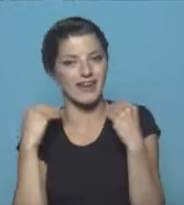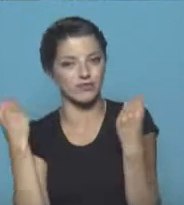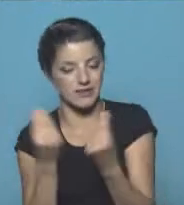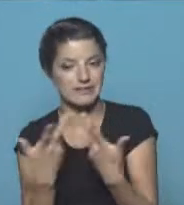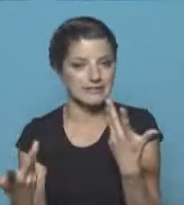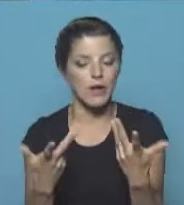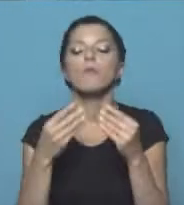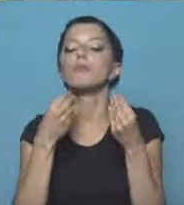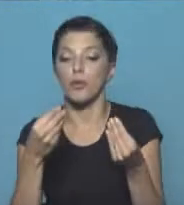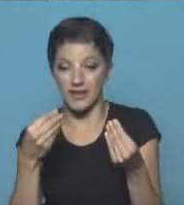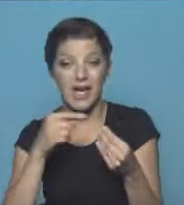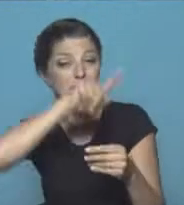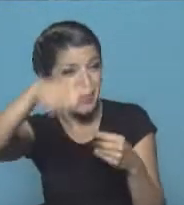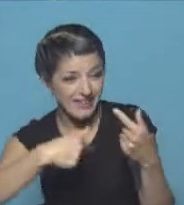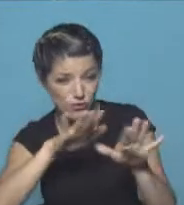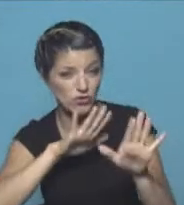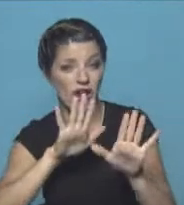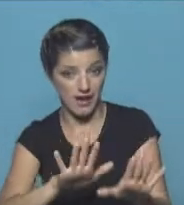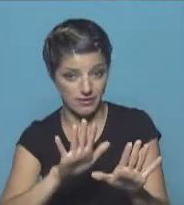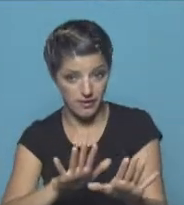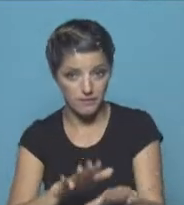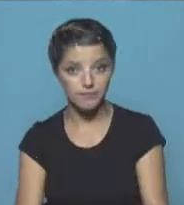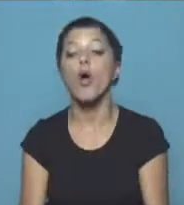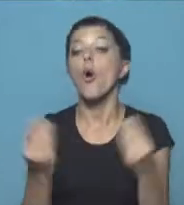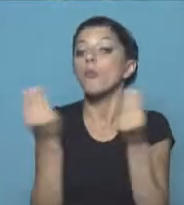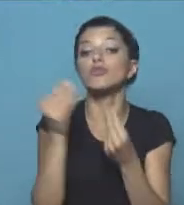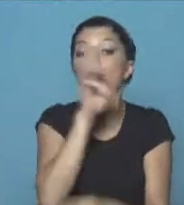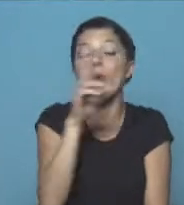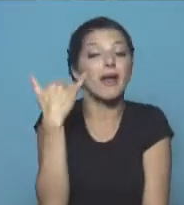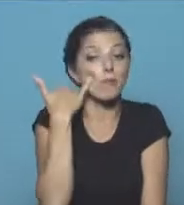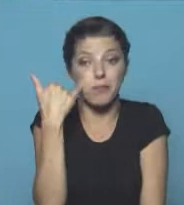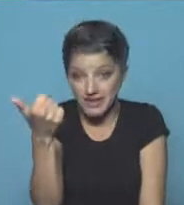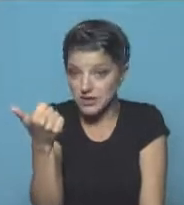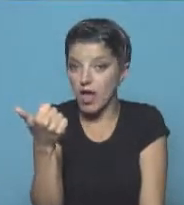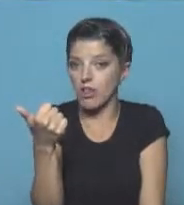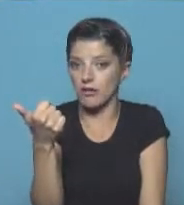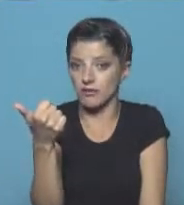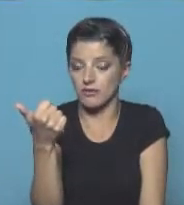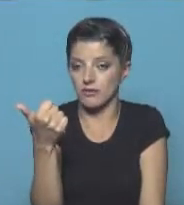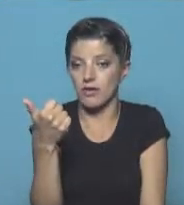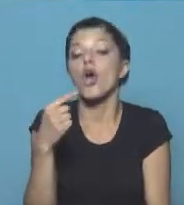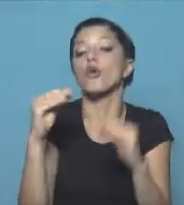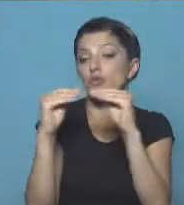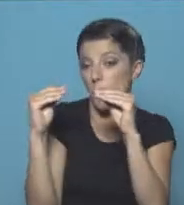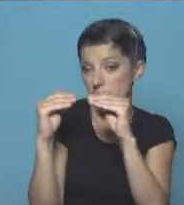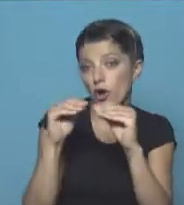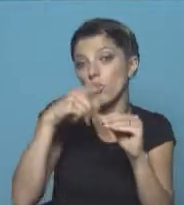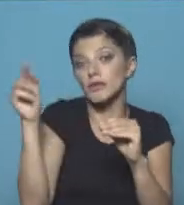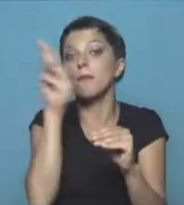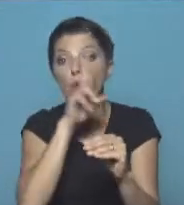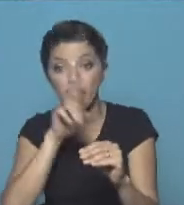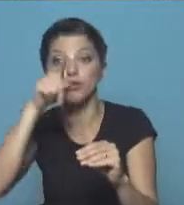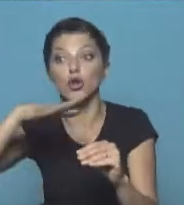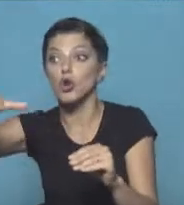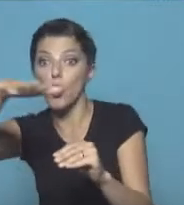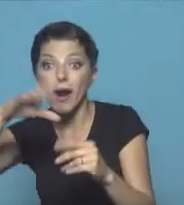¿Por qué? Porque se desatan estas situaciones. Mujeres que ya están en contacto con la libertad, con sus compañeras de género de otras regiones